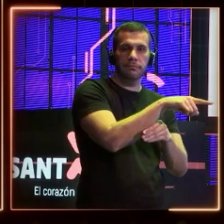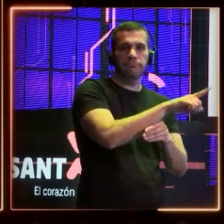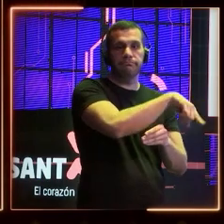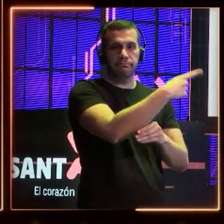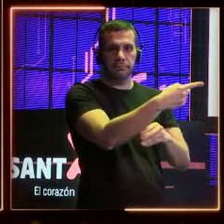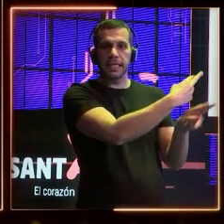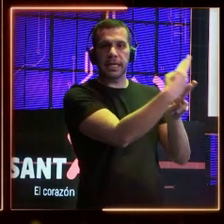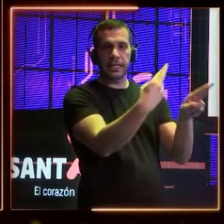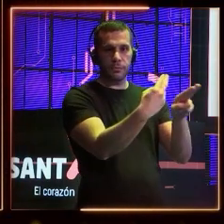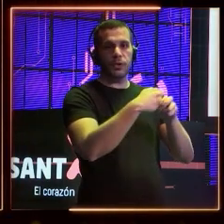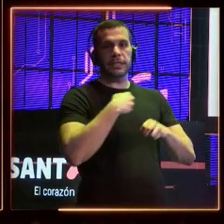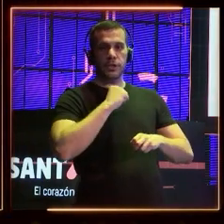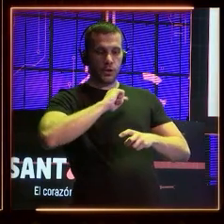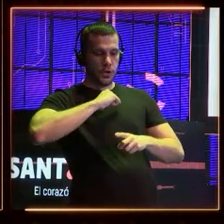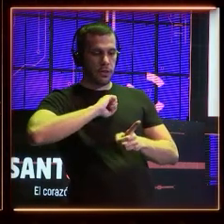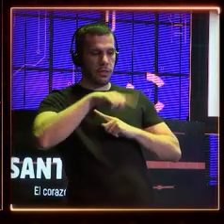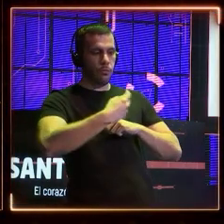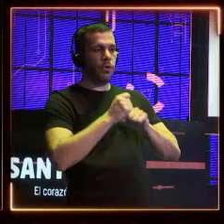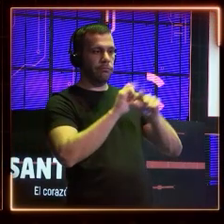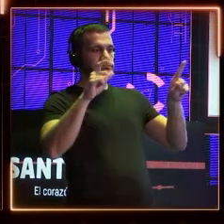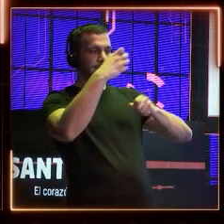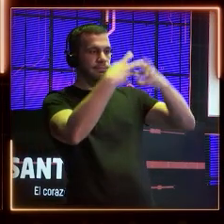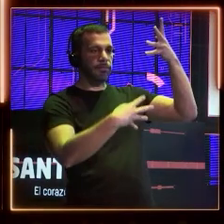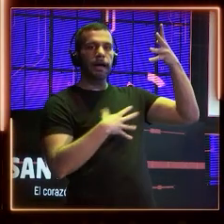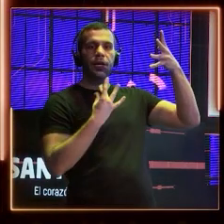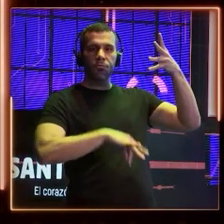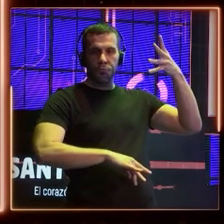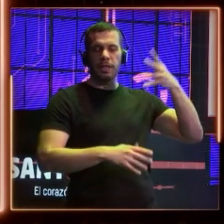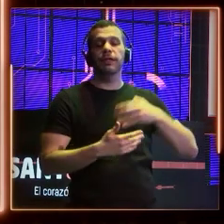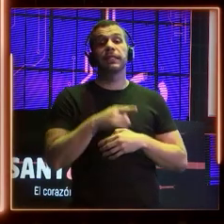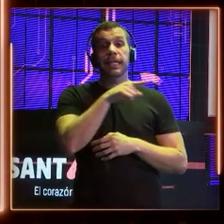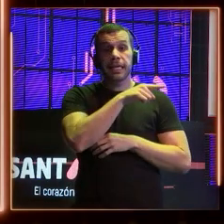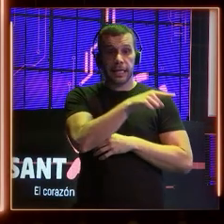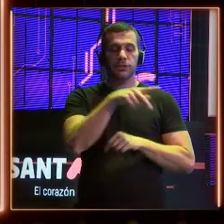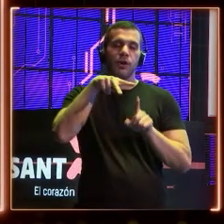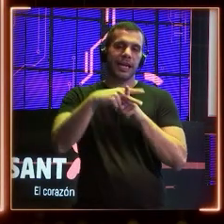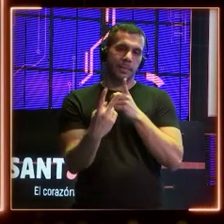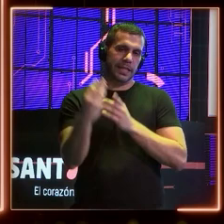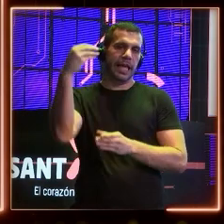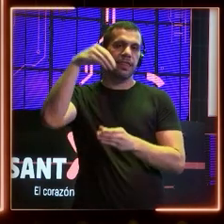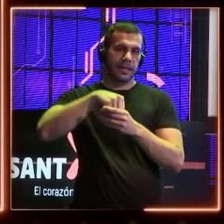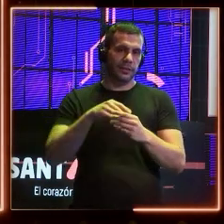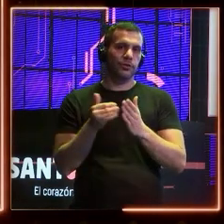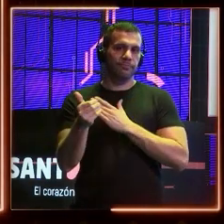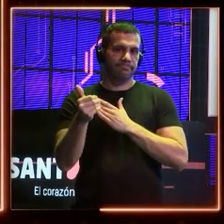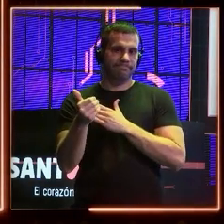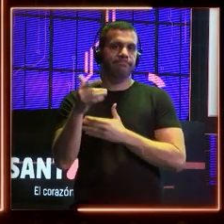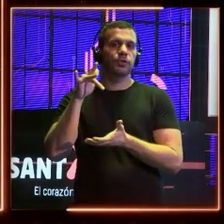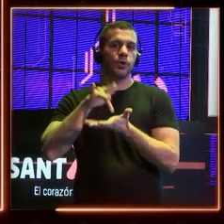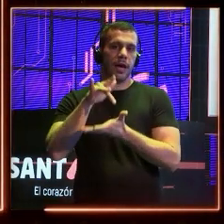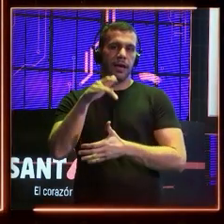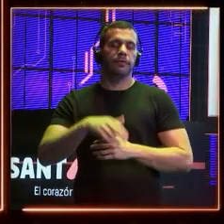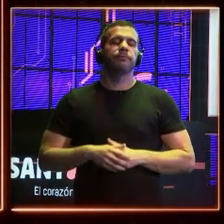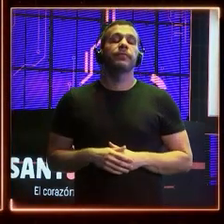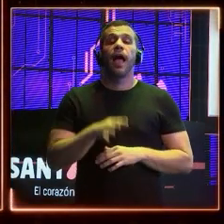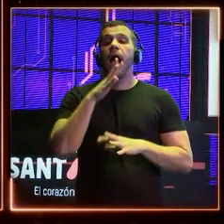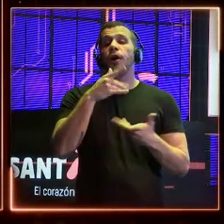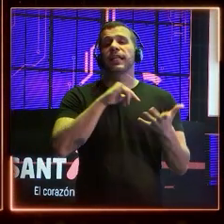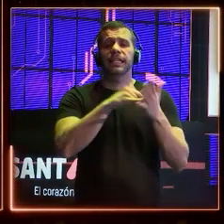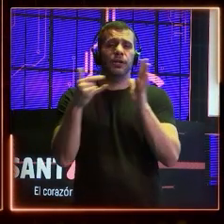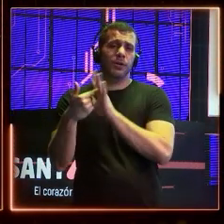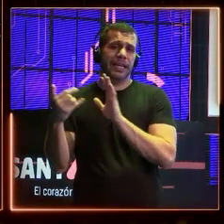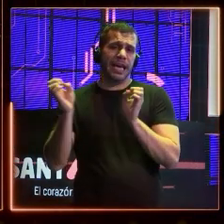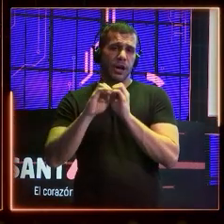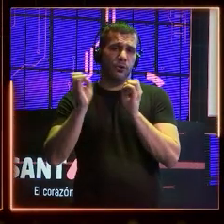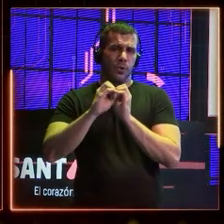tener realmente en el corto plazo integradas dentro de nuestras herramientas no es el Día de hablaros de muchas otras tecnologías que tiene Google